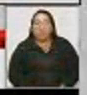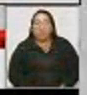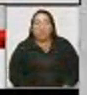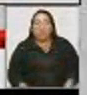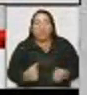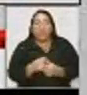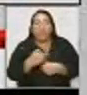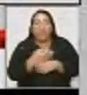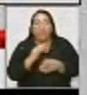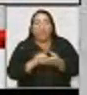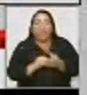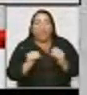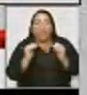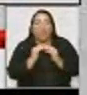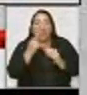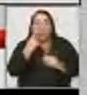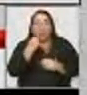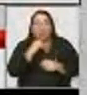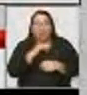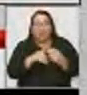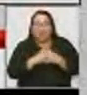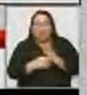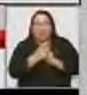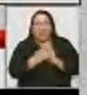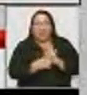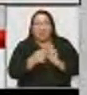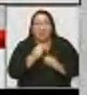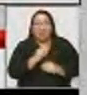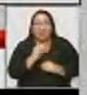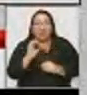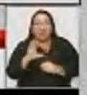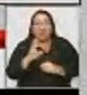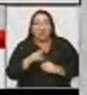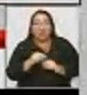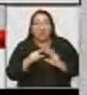En cuanto a los mecanismos para la igualdad de género, el Decreto Supremo